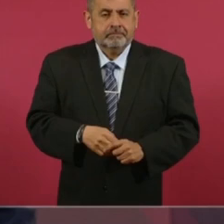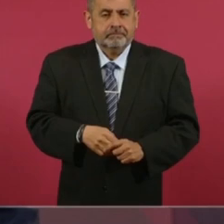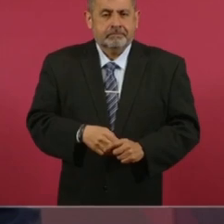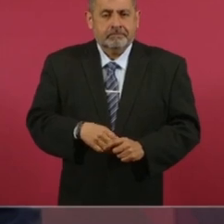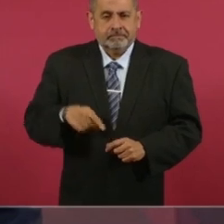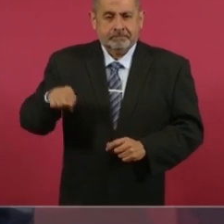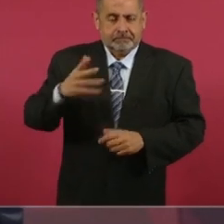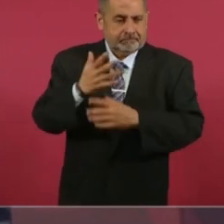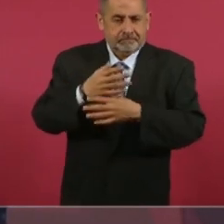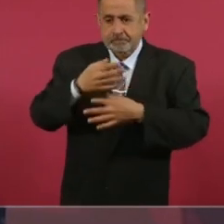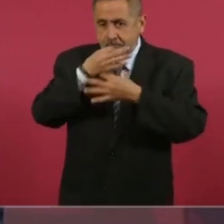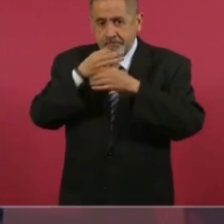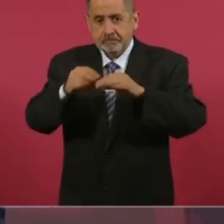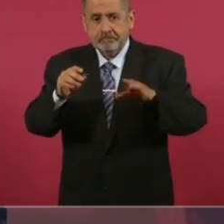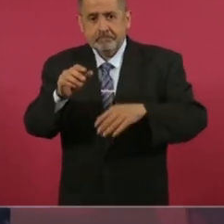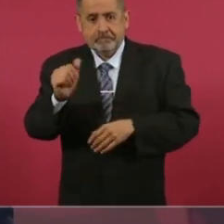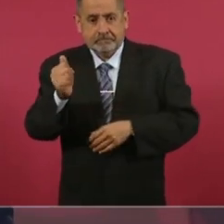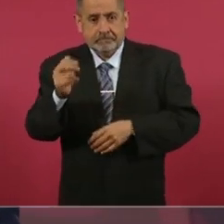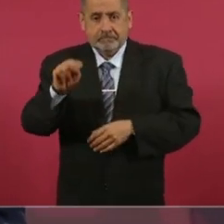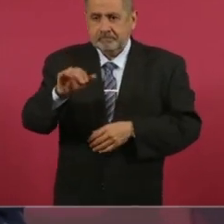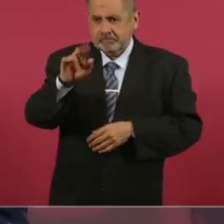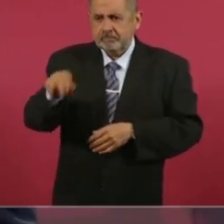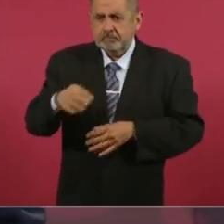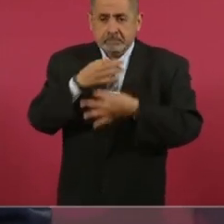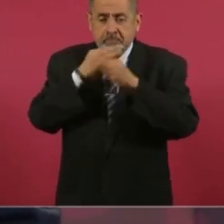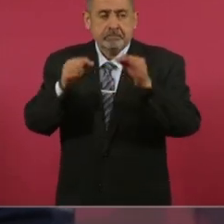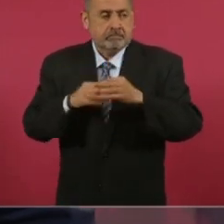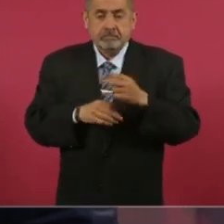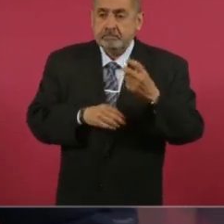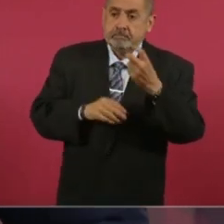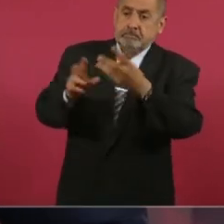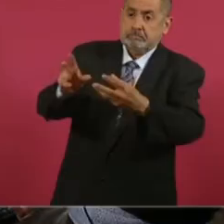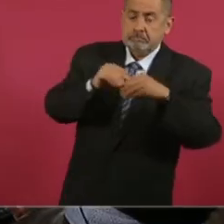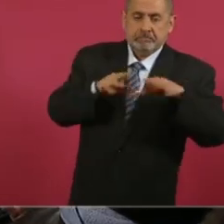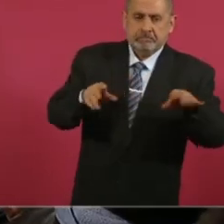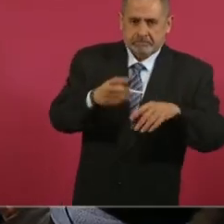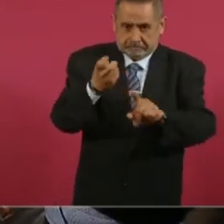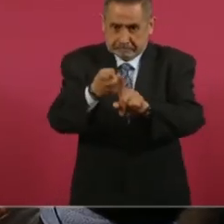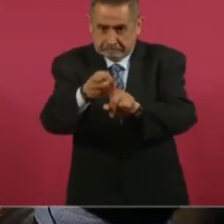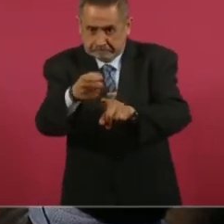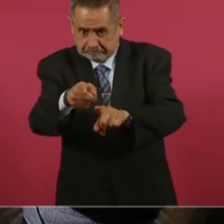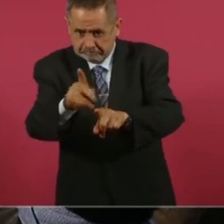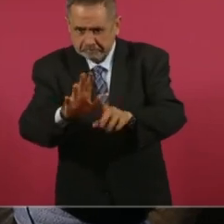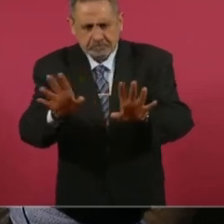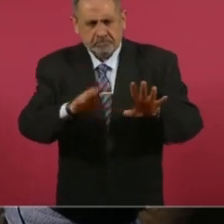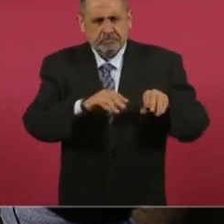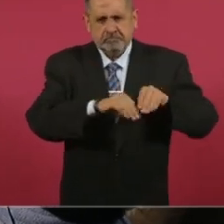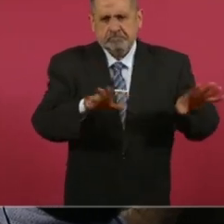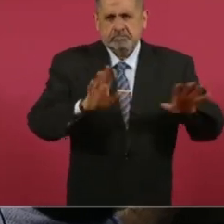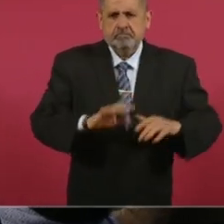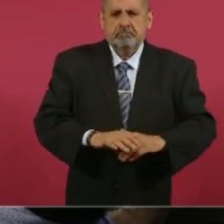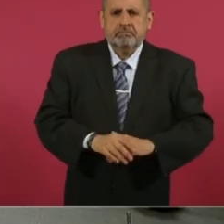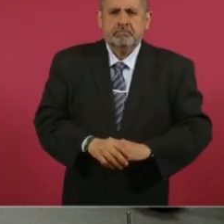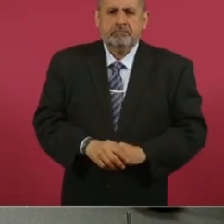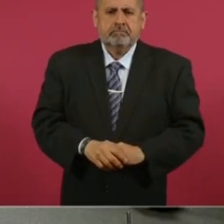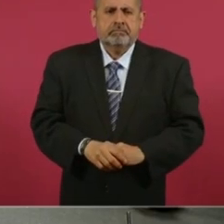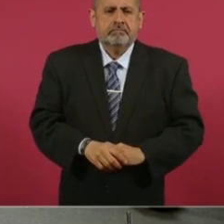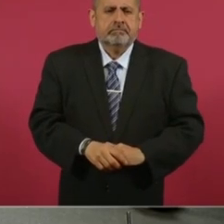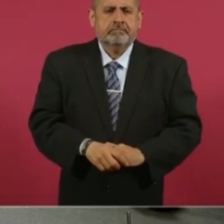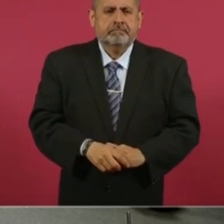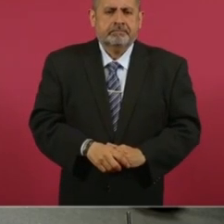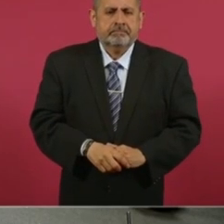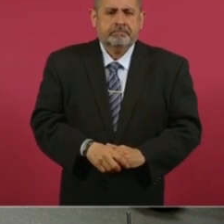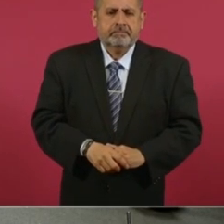las declaraciones de San Juan. Digo, no estoy hablando de ti. No, lo que dice Adriana Cato Adriana